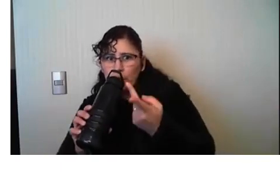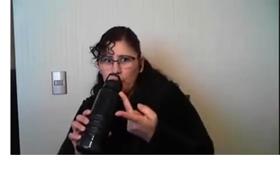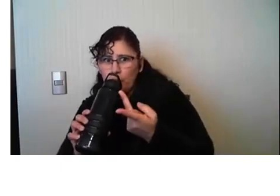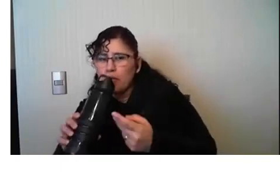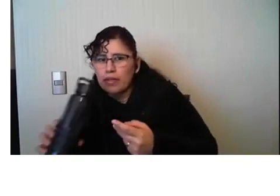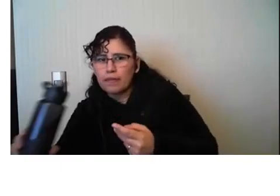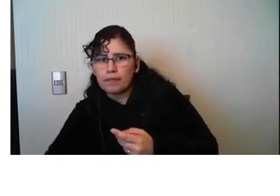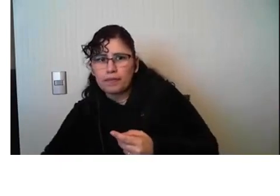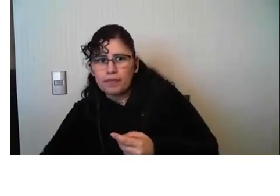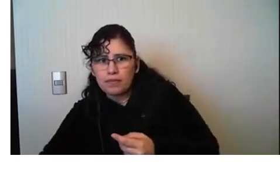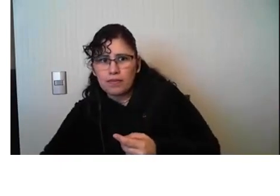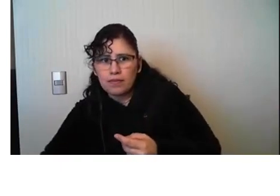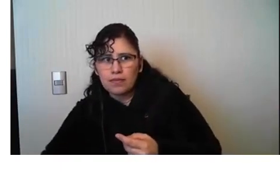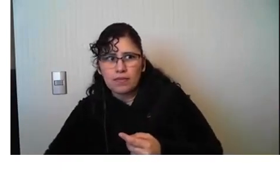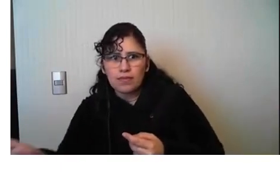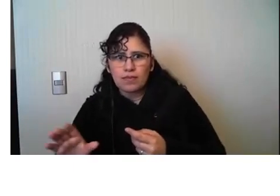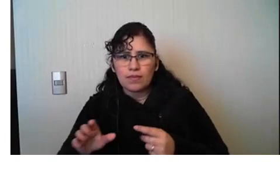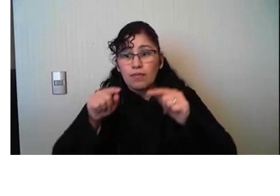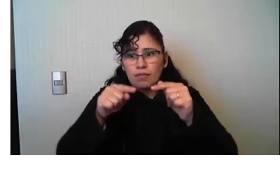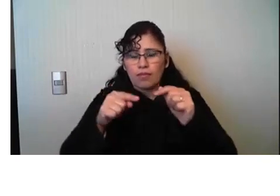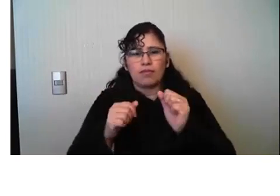video. Está la corteza